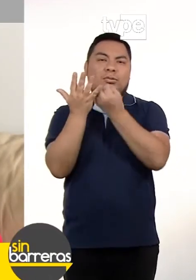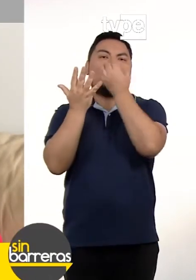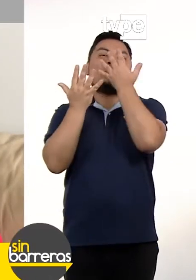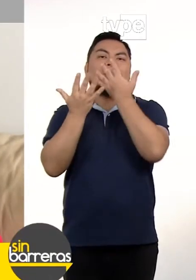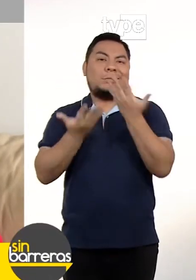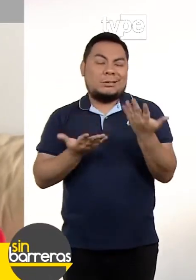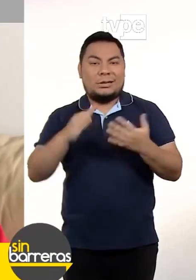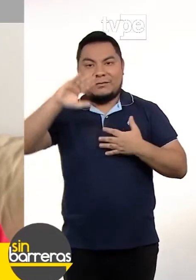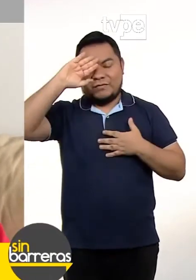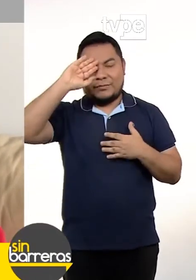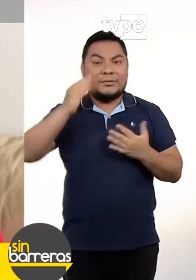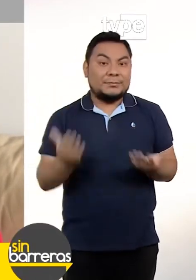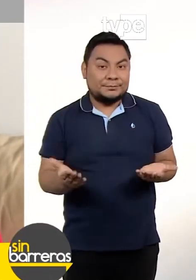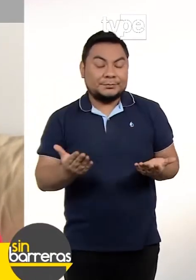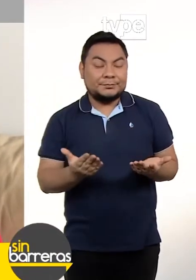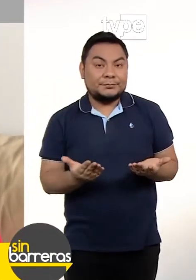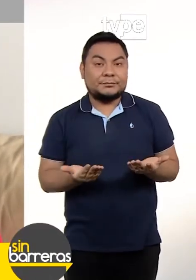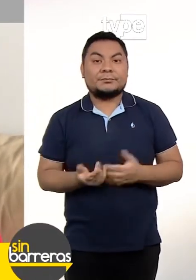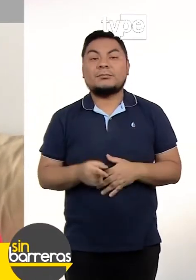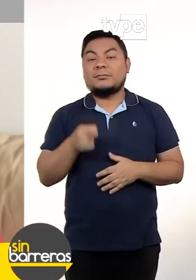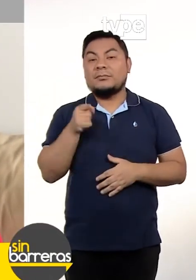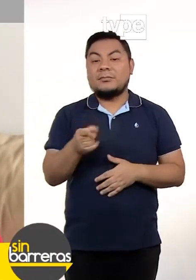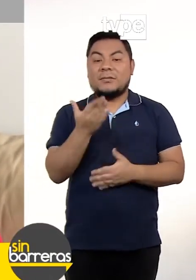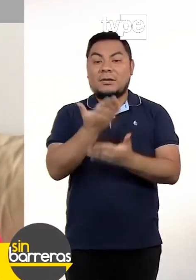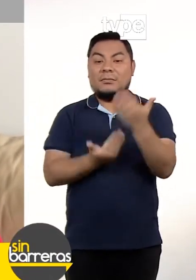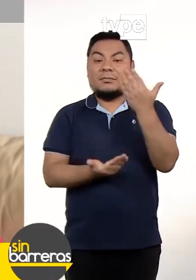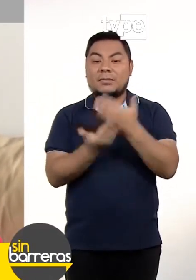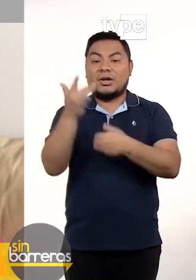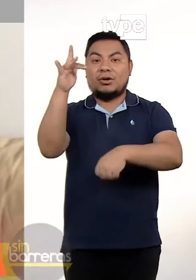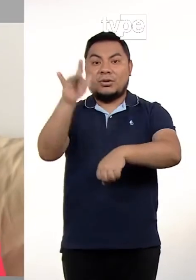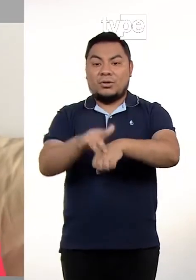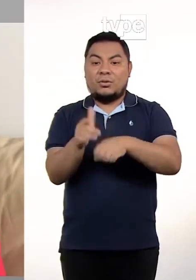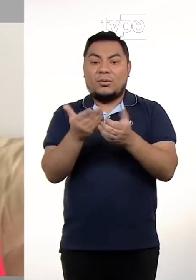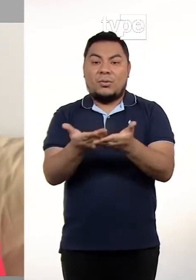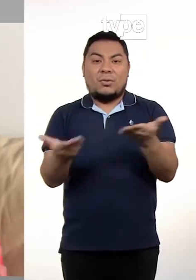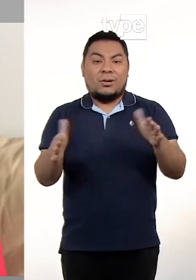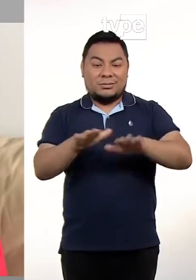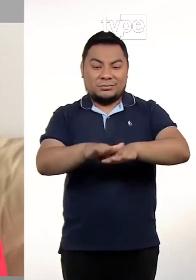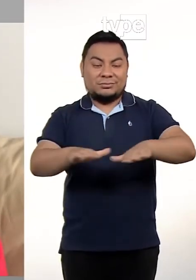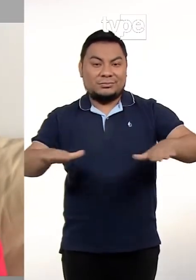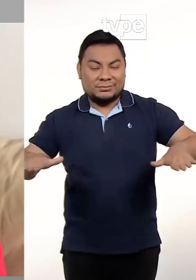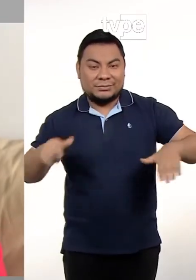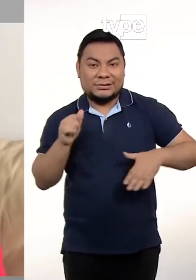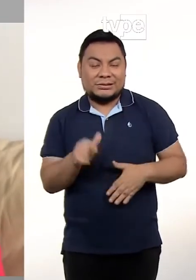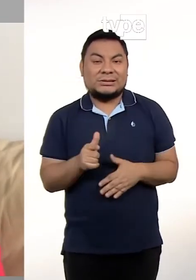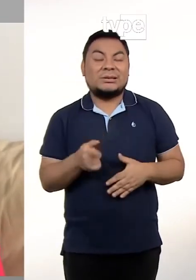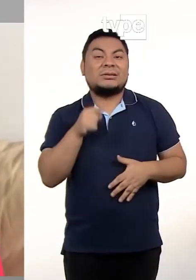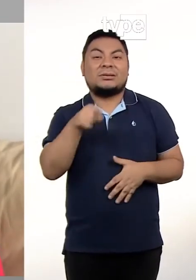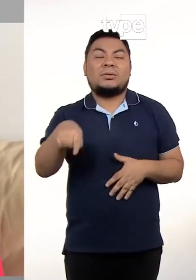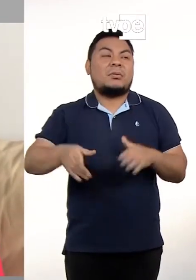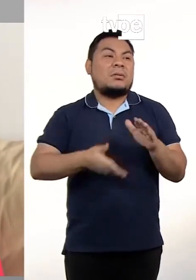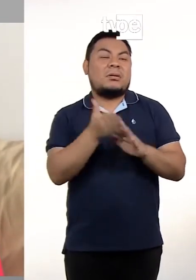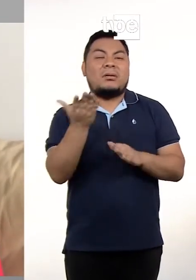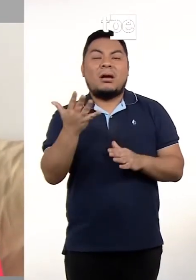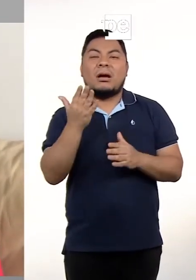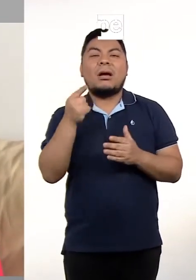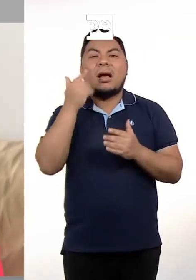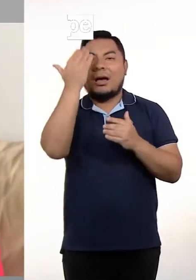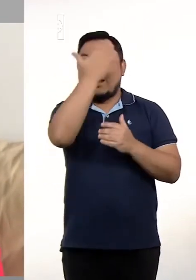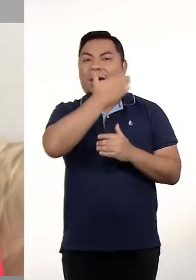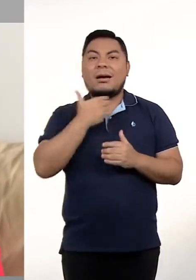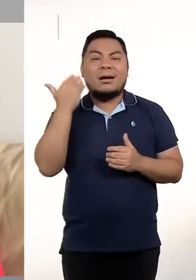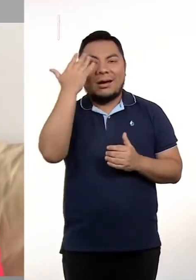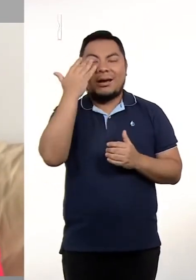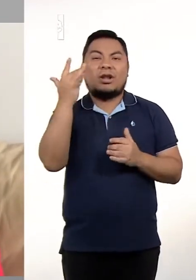infectar. Entonces, con estas manos que hemos tocado cualquier superficie, nos las llevamos a la